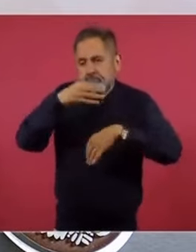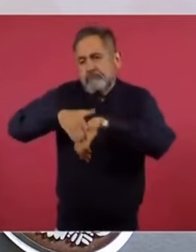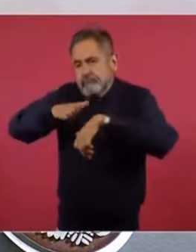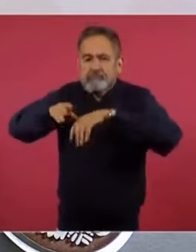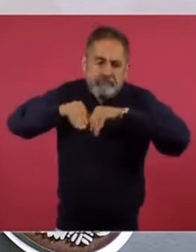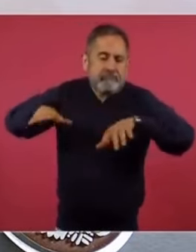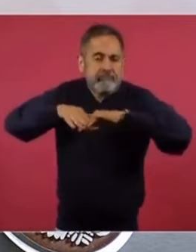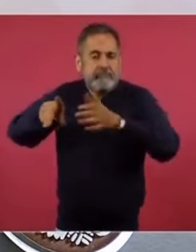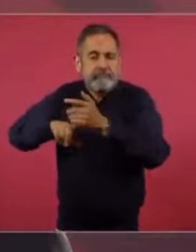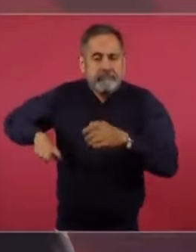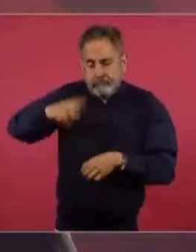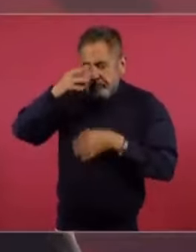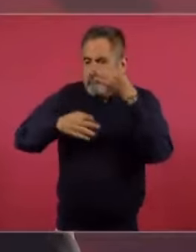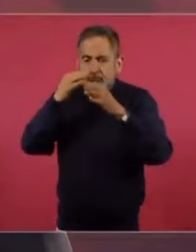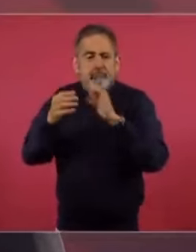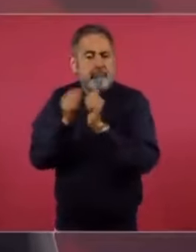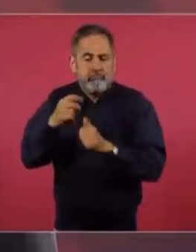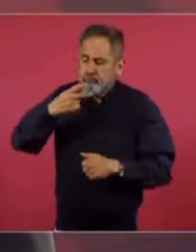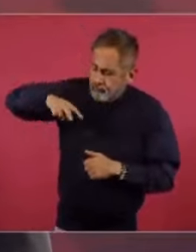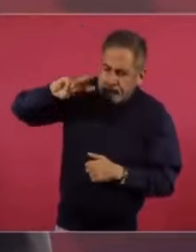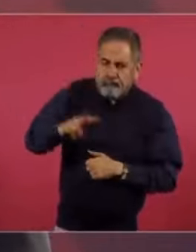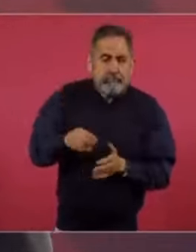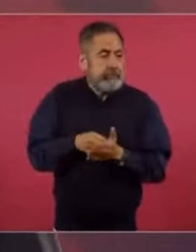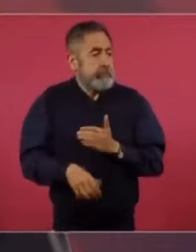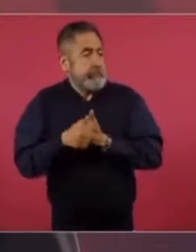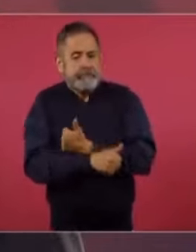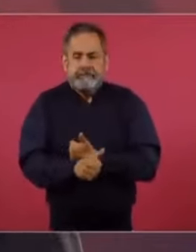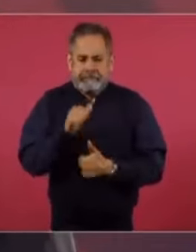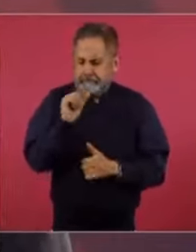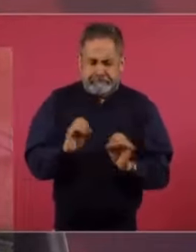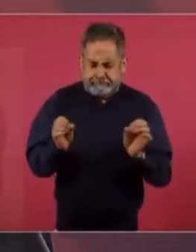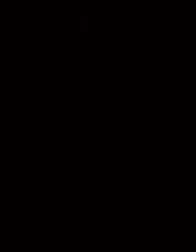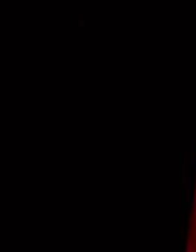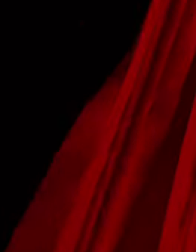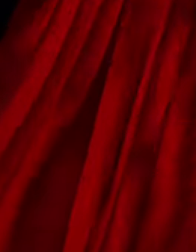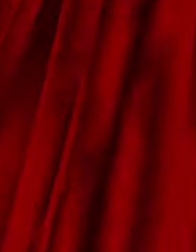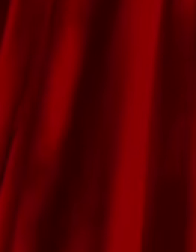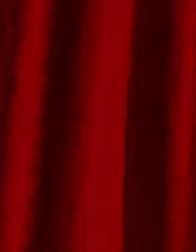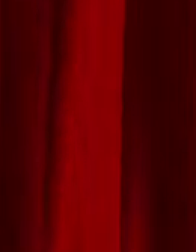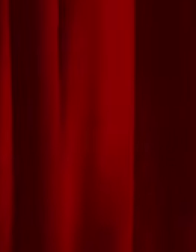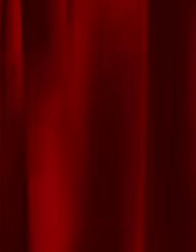informando al pueblo de México con apego a la verdad, sin ocultar absolutamente nada.